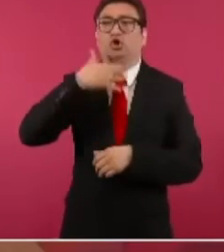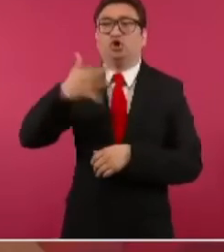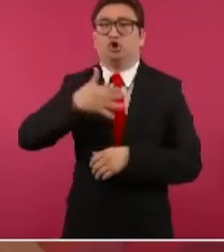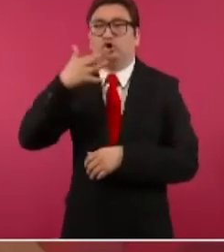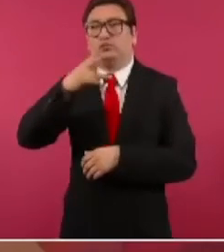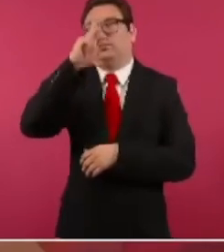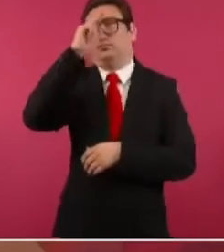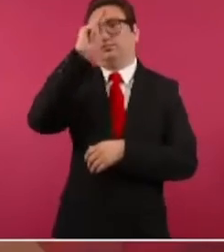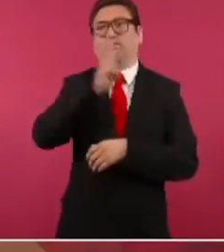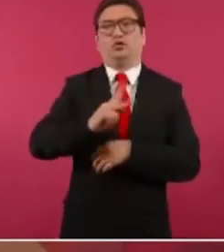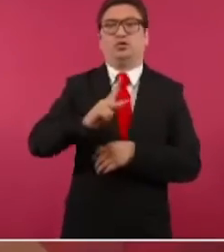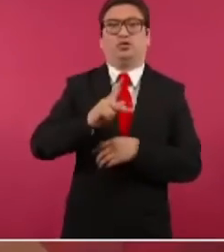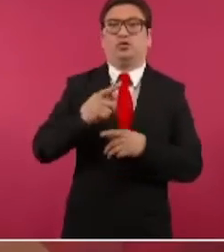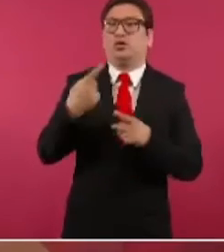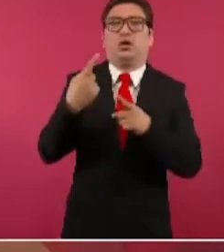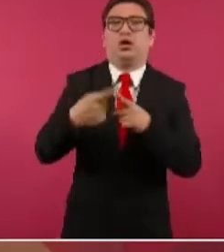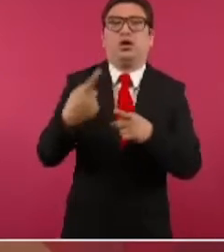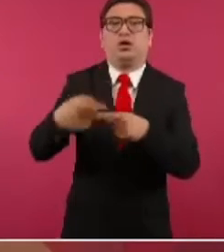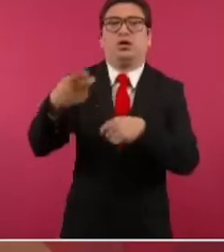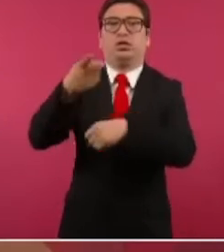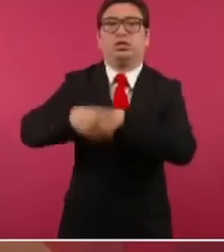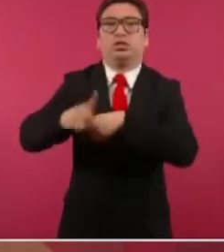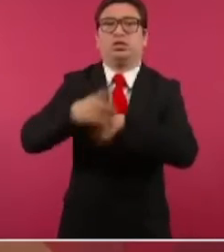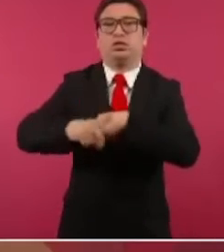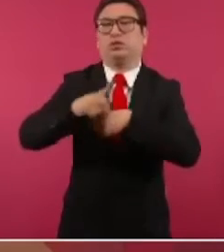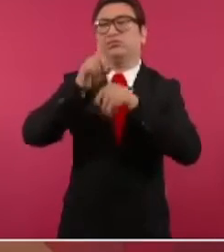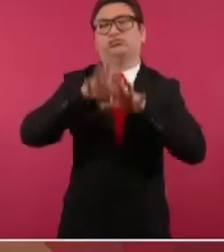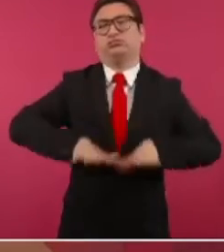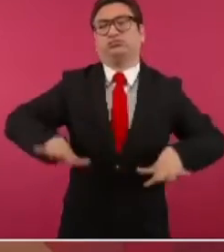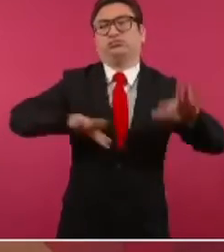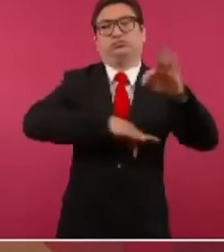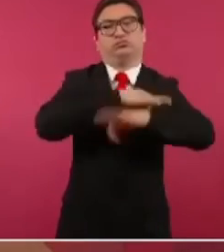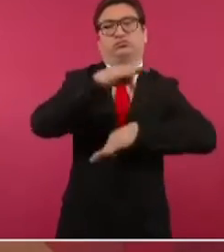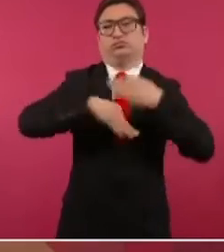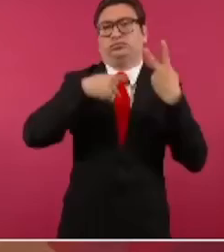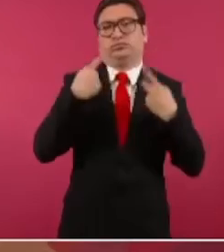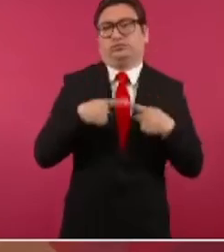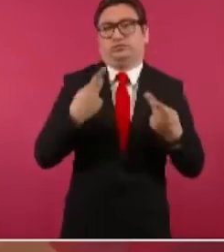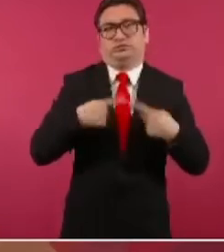¿A quién perjudica? A la mayoría de la gente.